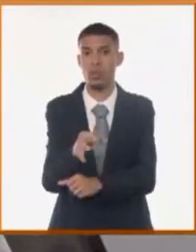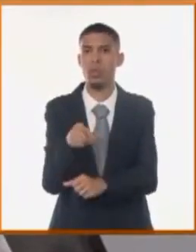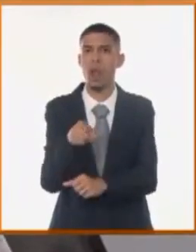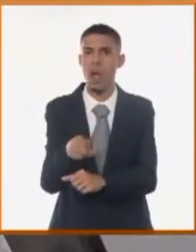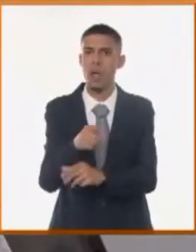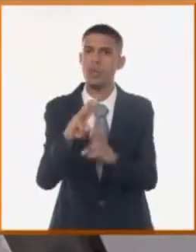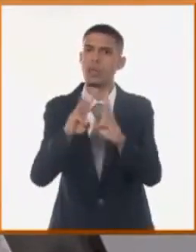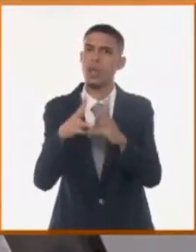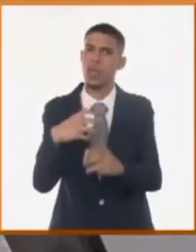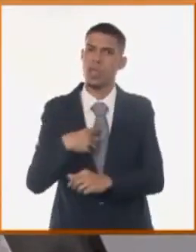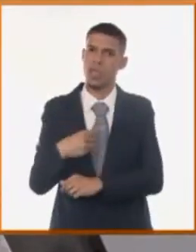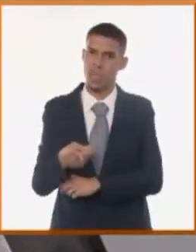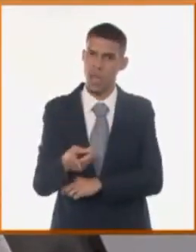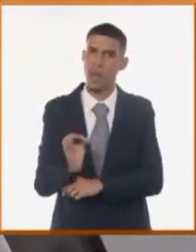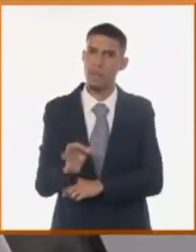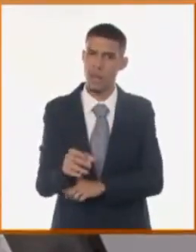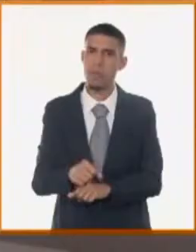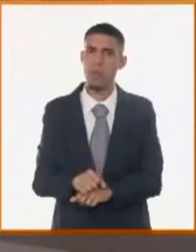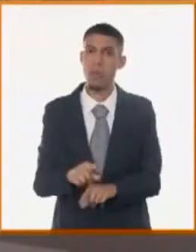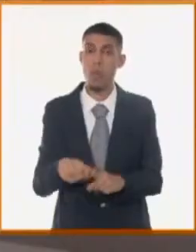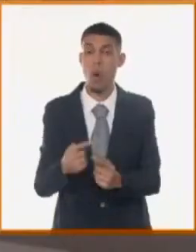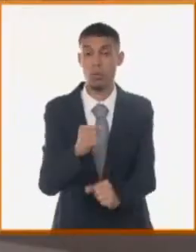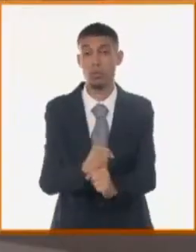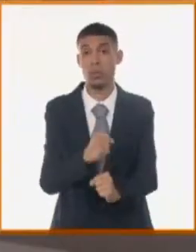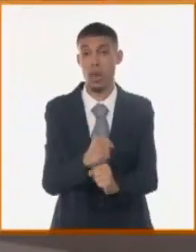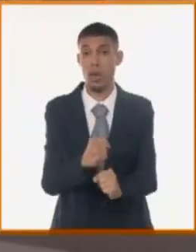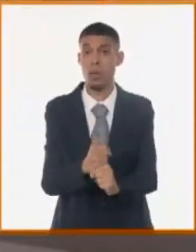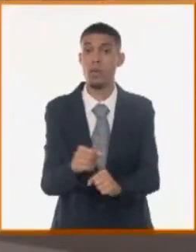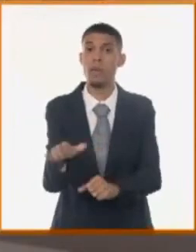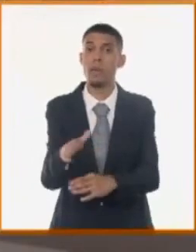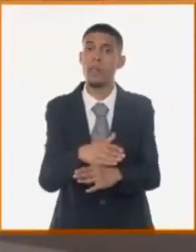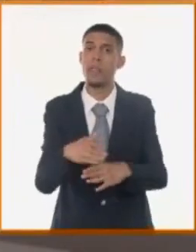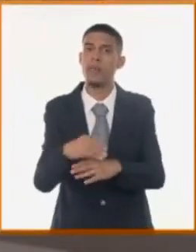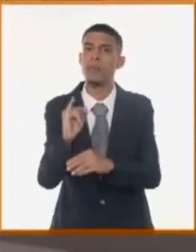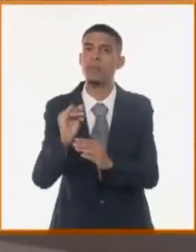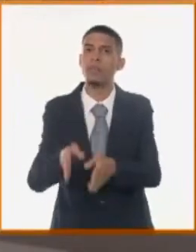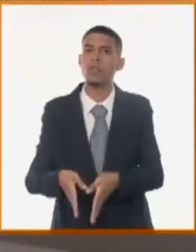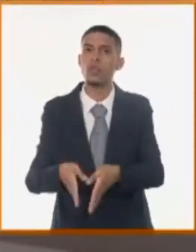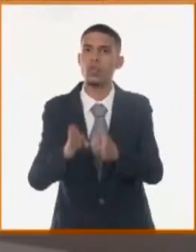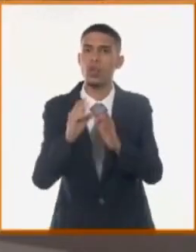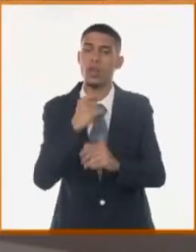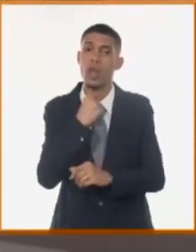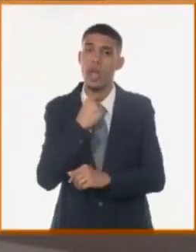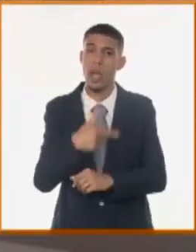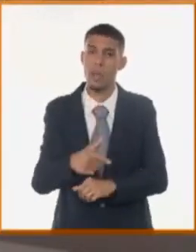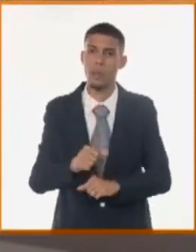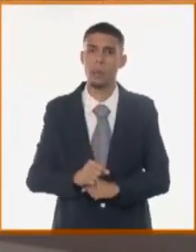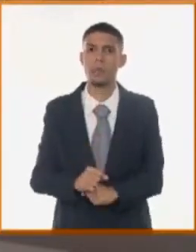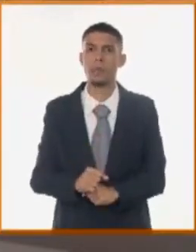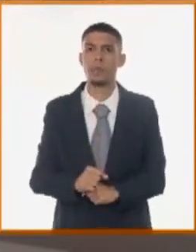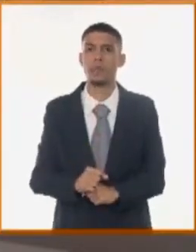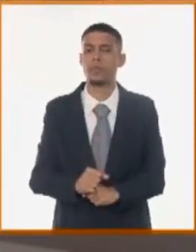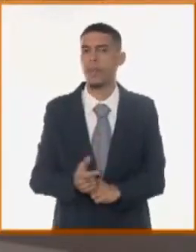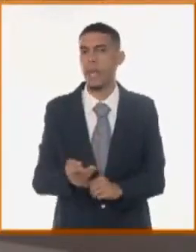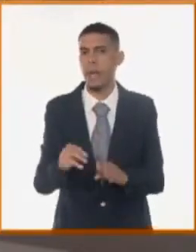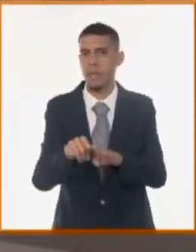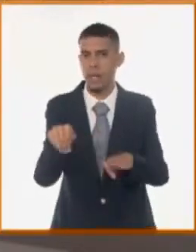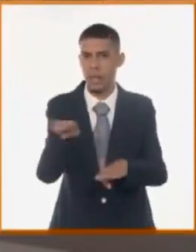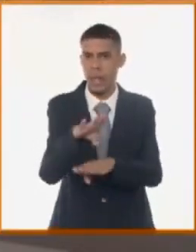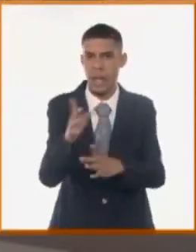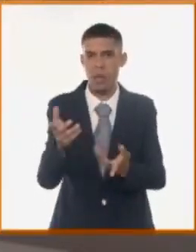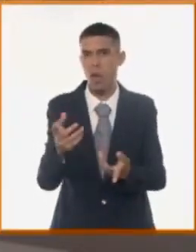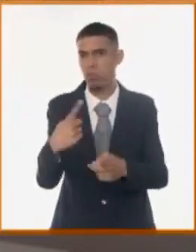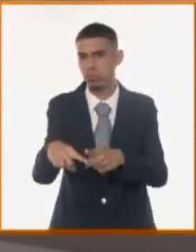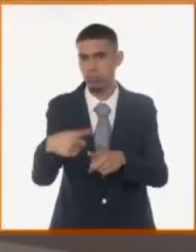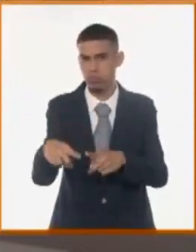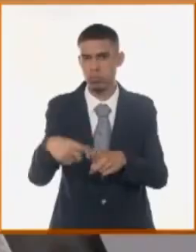gestión de los portales y la gestión interna de varias instituciones de primer nivel del país, como puede ser a través del portal tributario de la ONAA, el portal